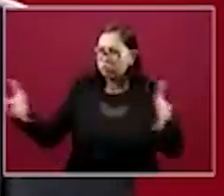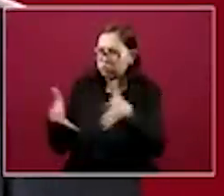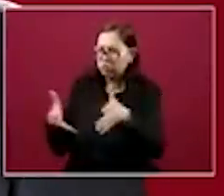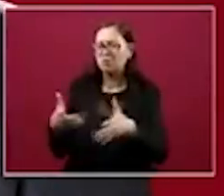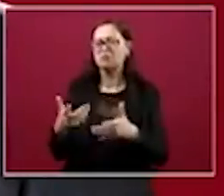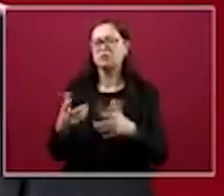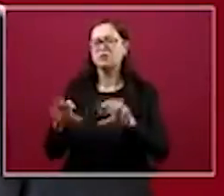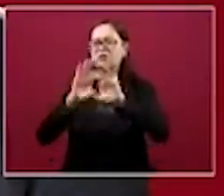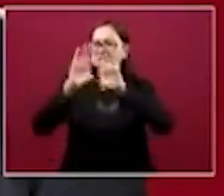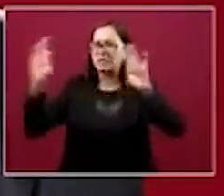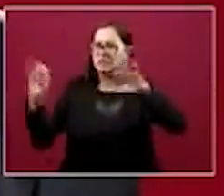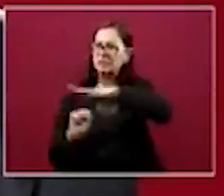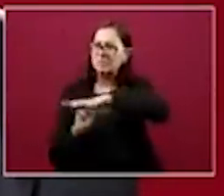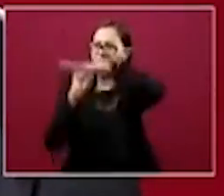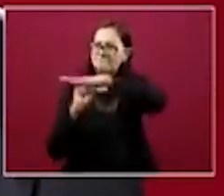las traves,